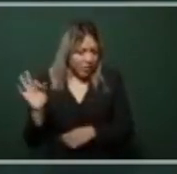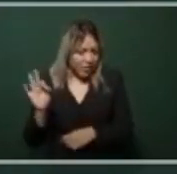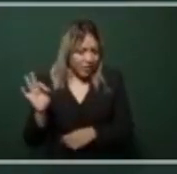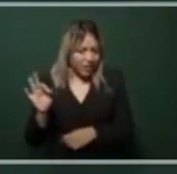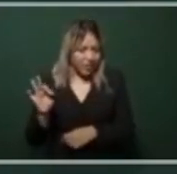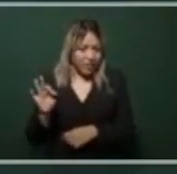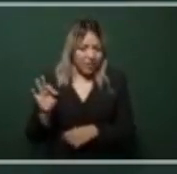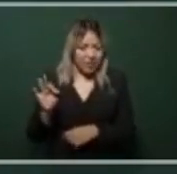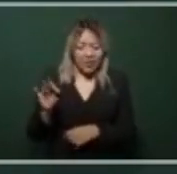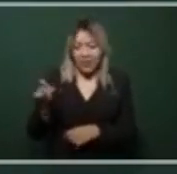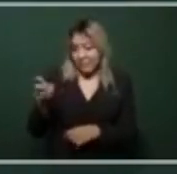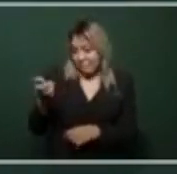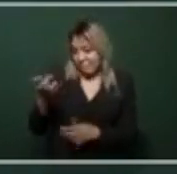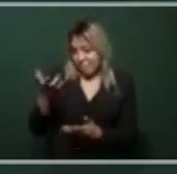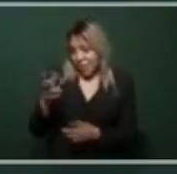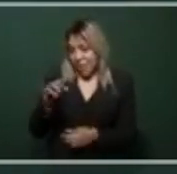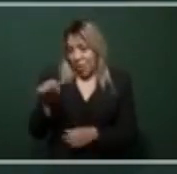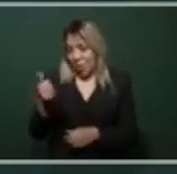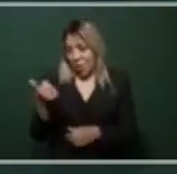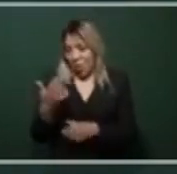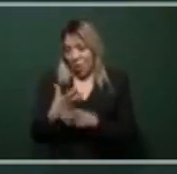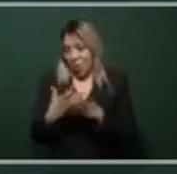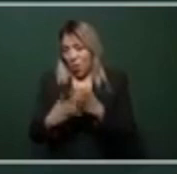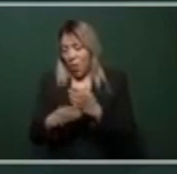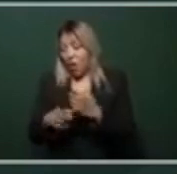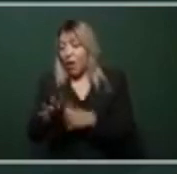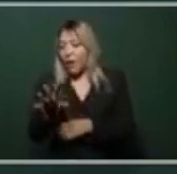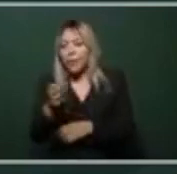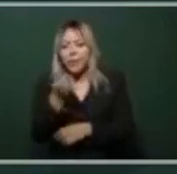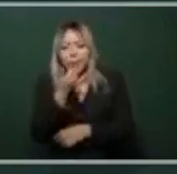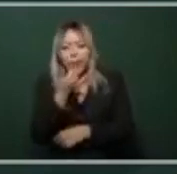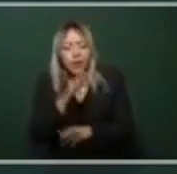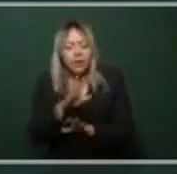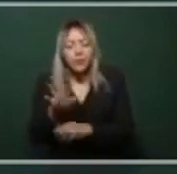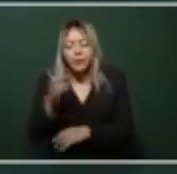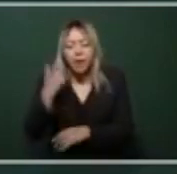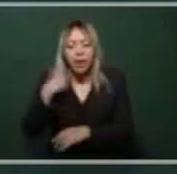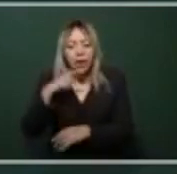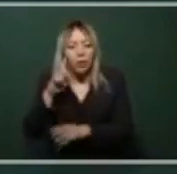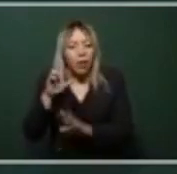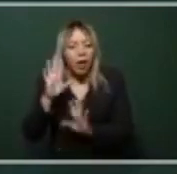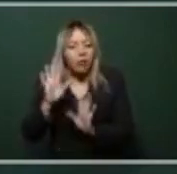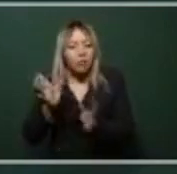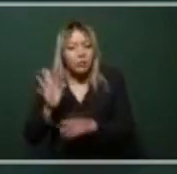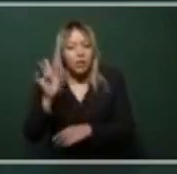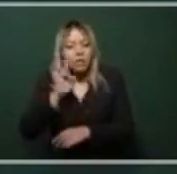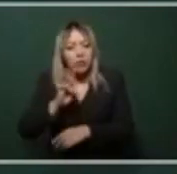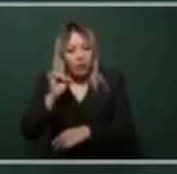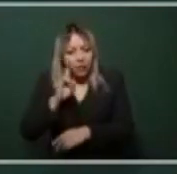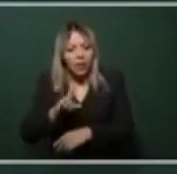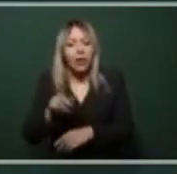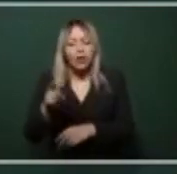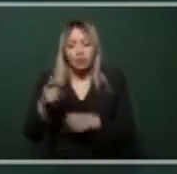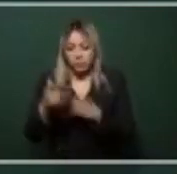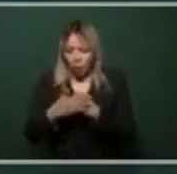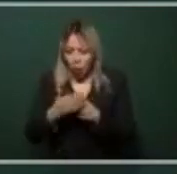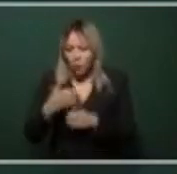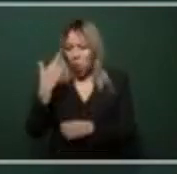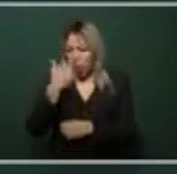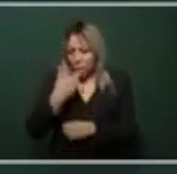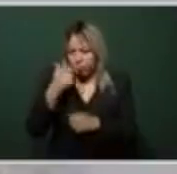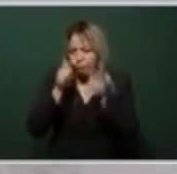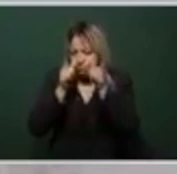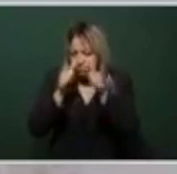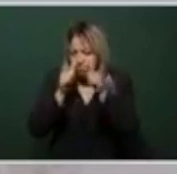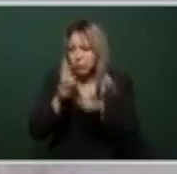Este es un asunto. A ver, lo del tomate se está viendo. Es una situación que